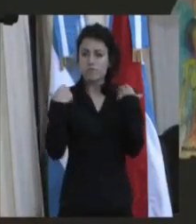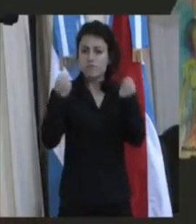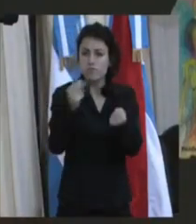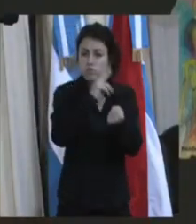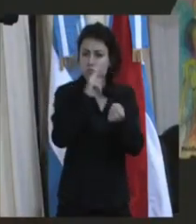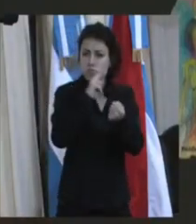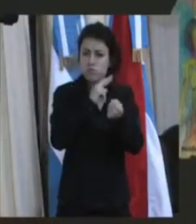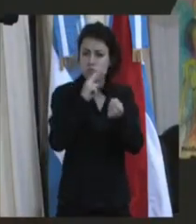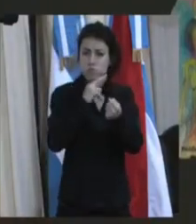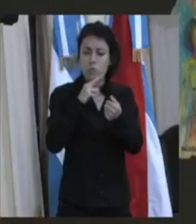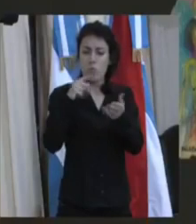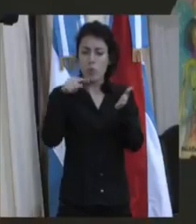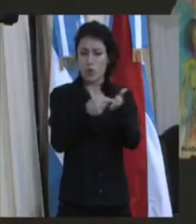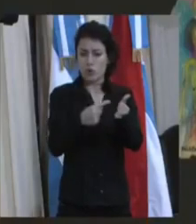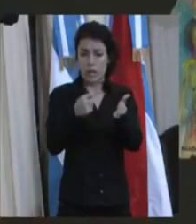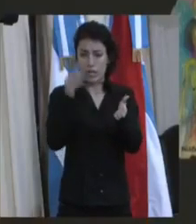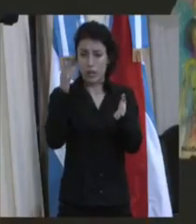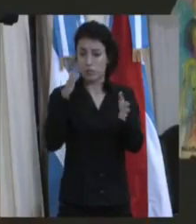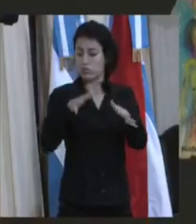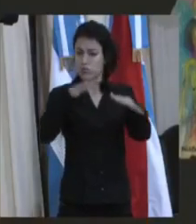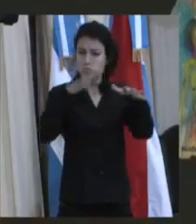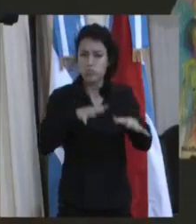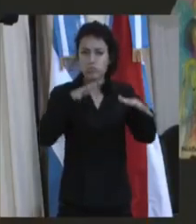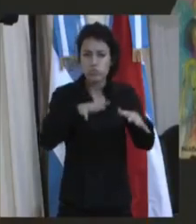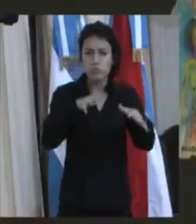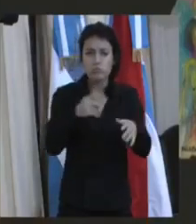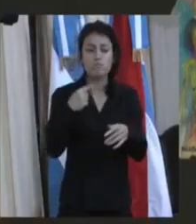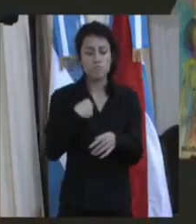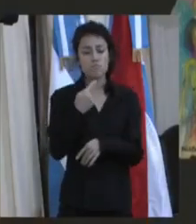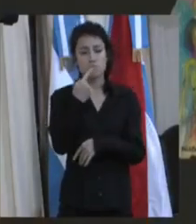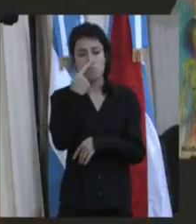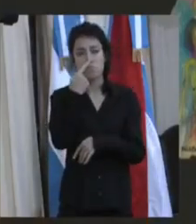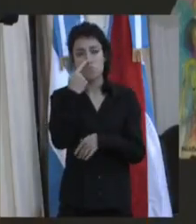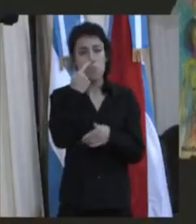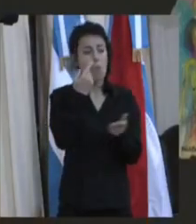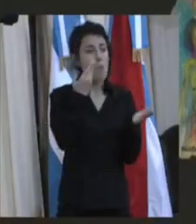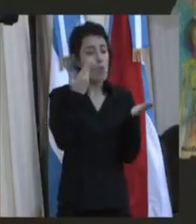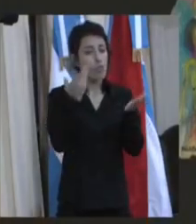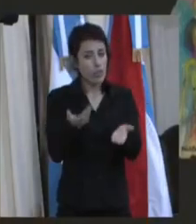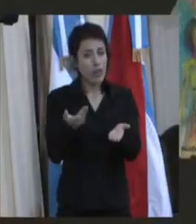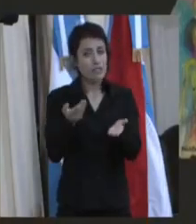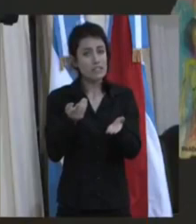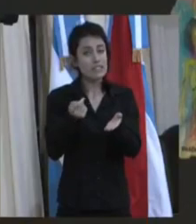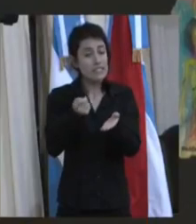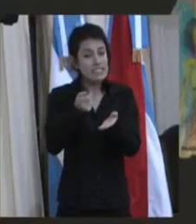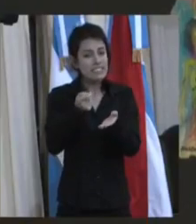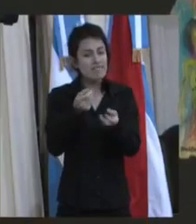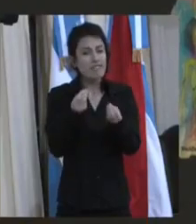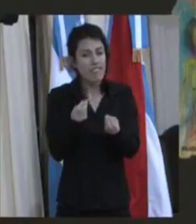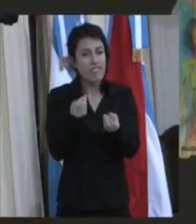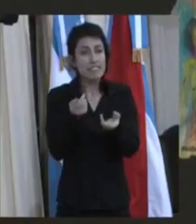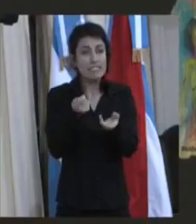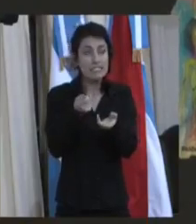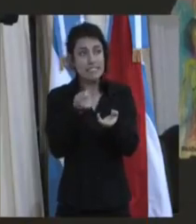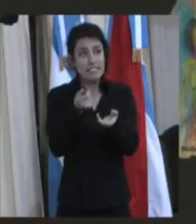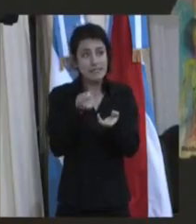masivo en Buenos Aires y entonces me interesaba mostrar los pocos, hoy diríamos menos de los que anhelamos,